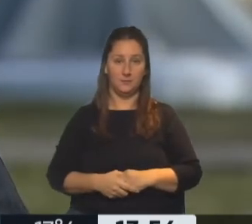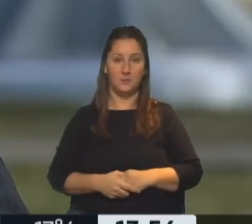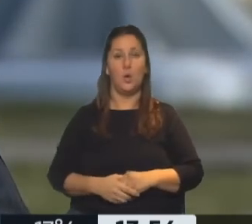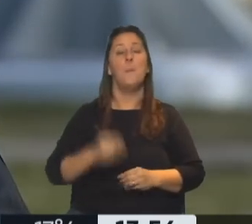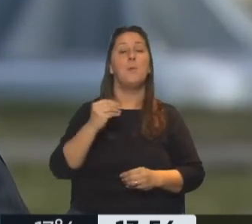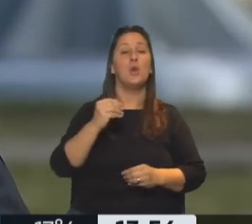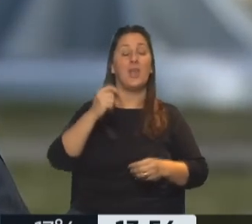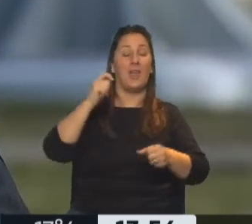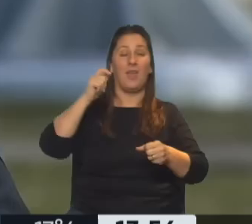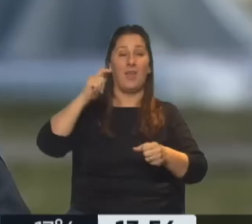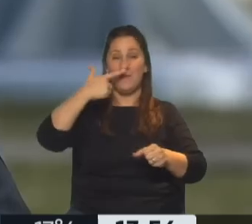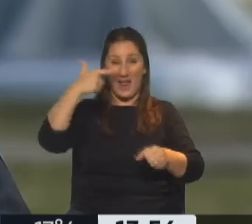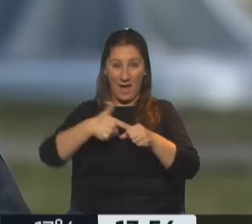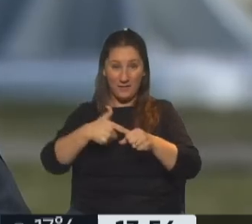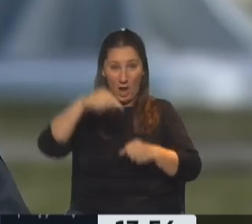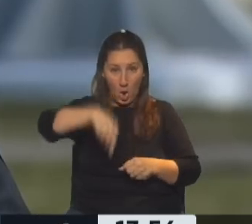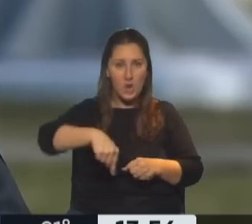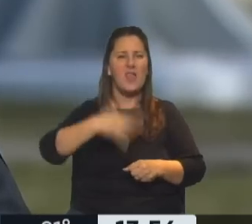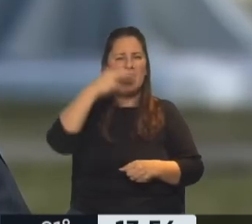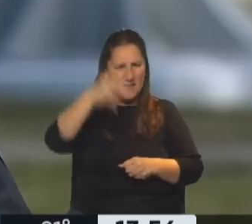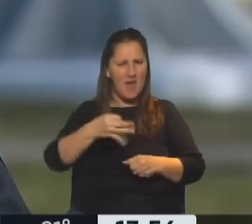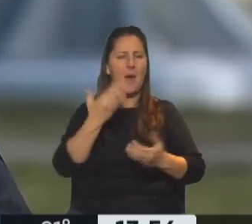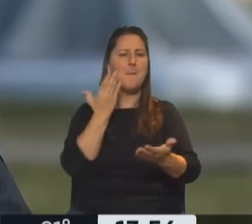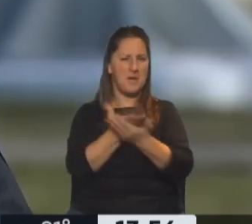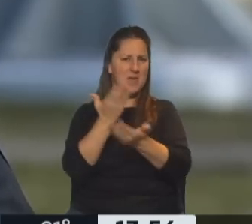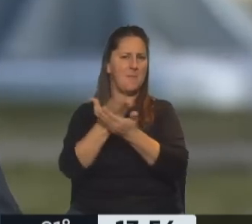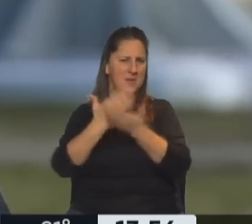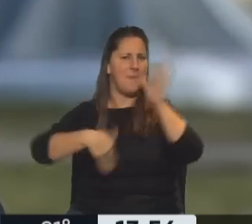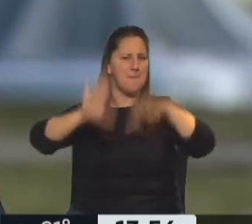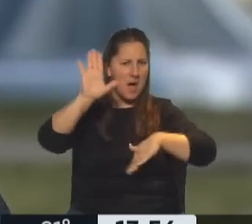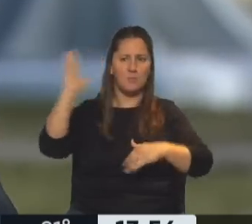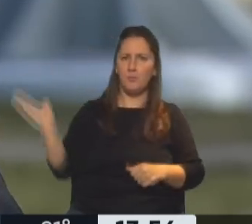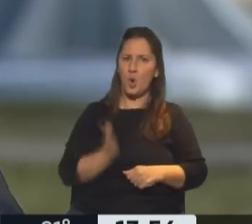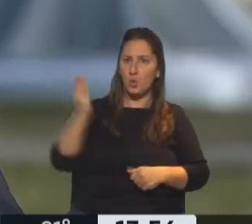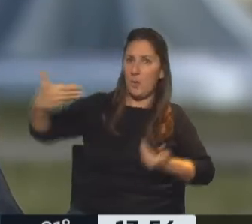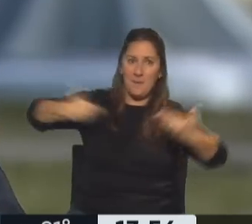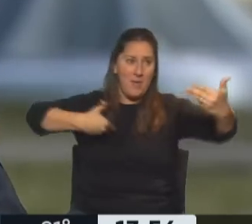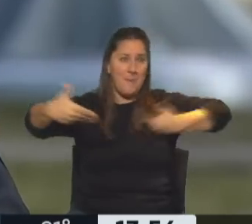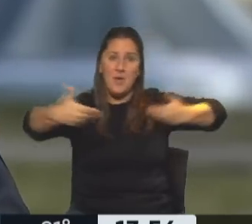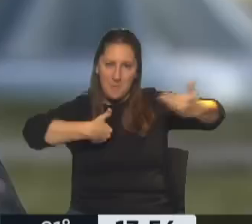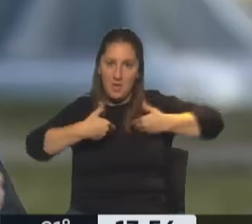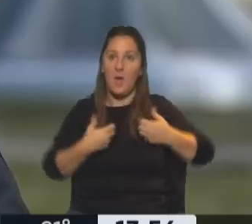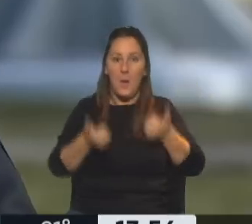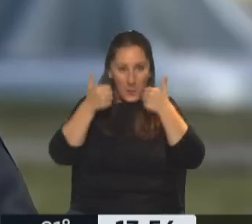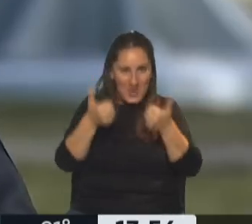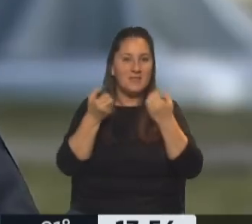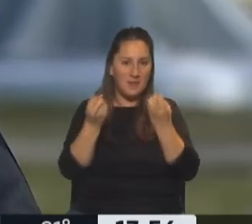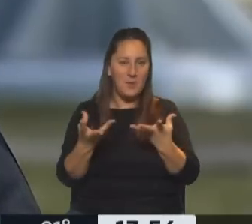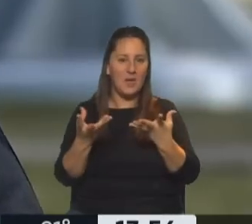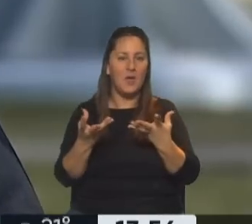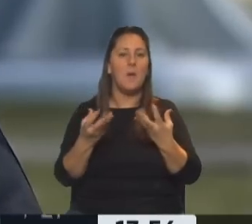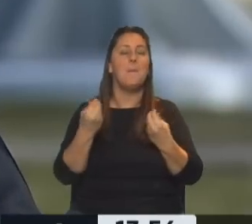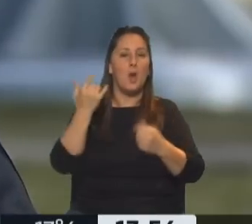el gasoil es cierto que hay una mayor demanda porque hay una mayor producción y bienvenida esa mayor demanda. Pero también es cierto que hay